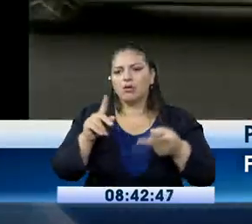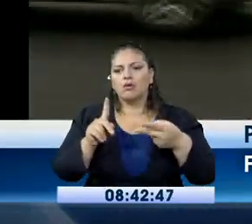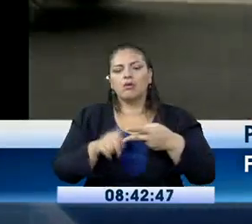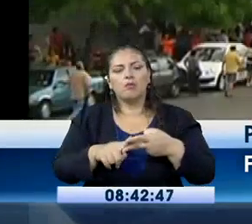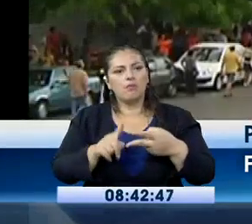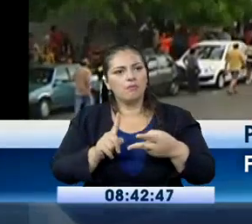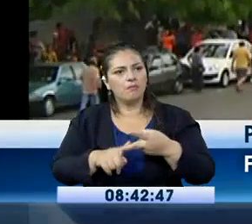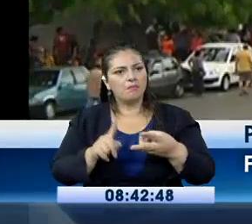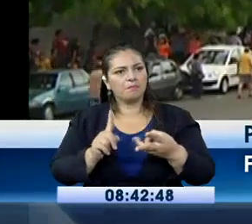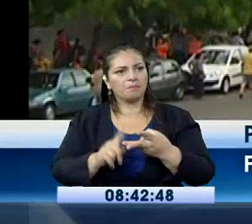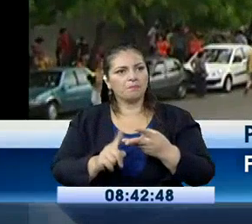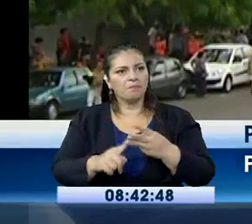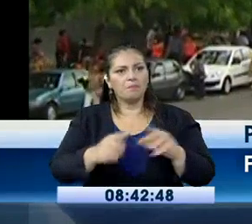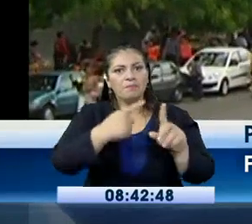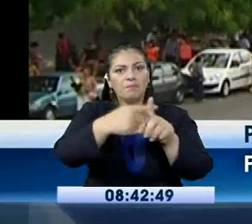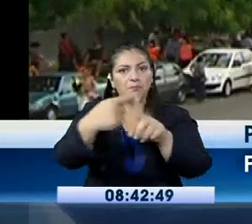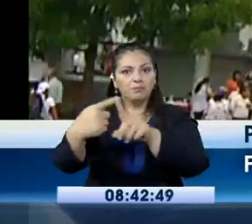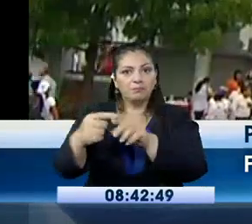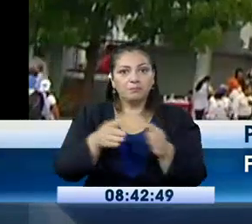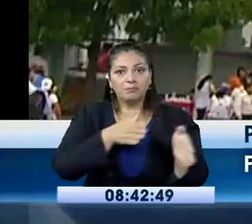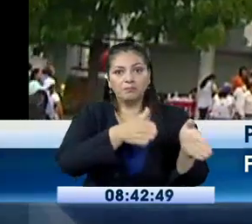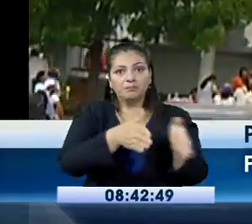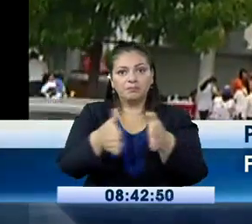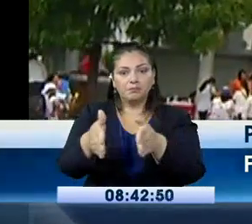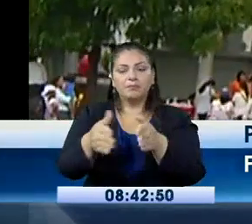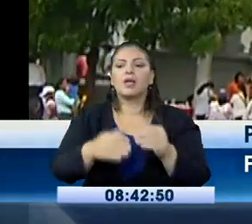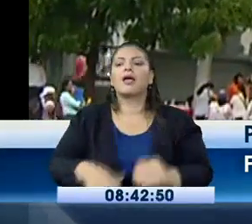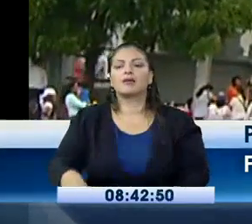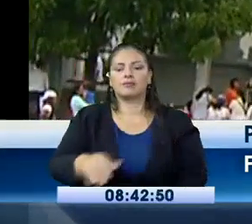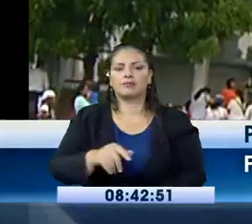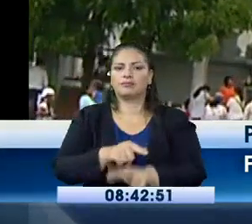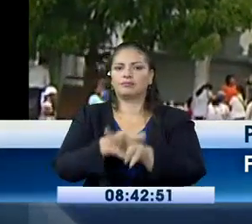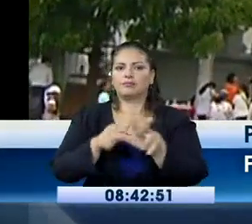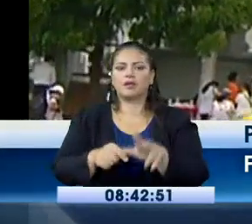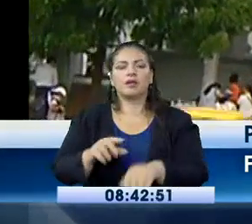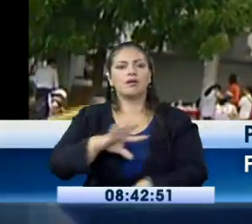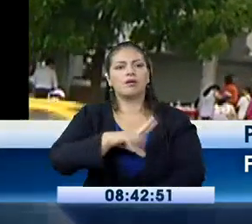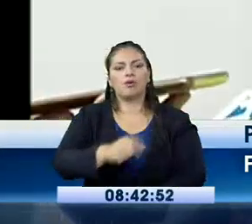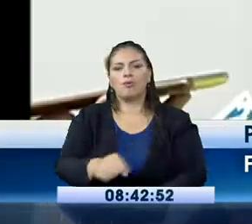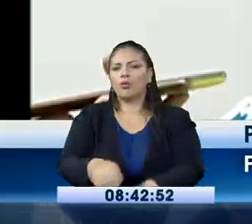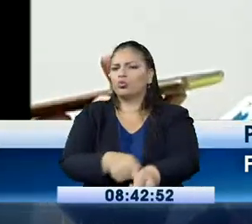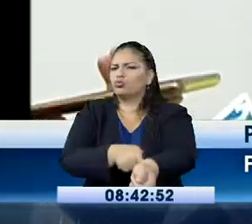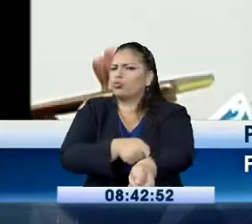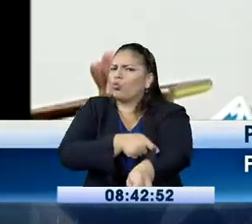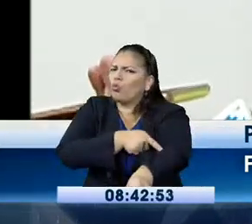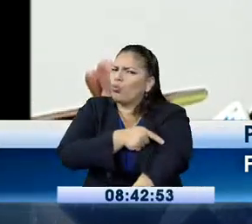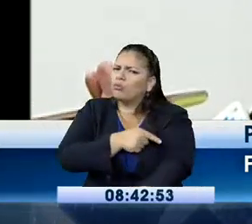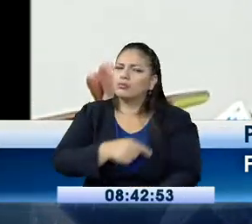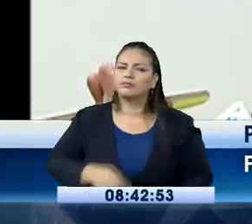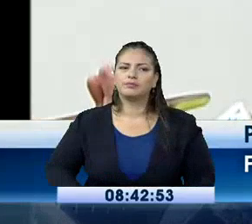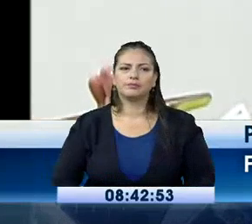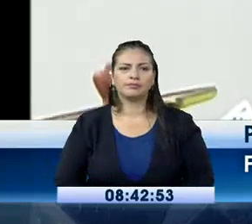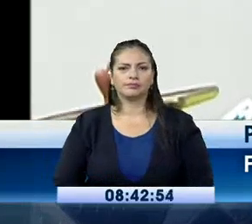alrededores del cementerio general. Fueron detenidos en el sector de la Machala, efectivamente luego de que